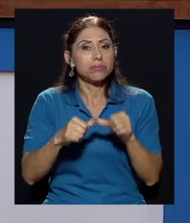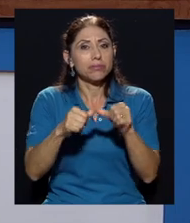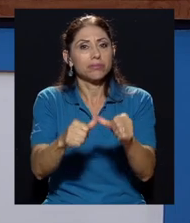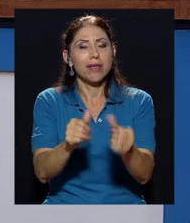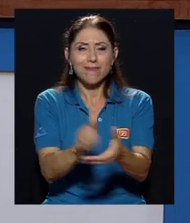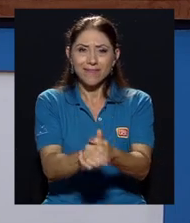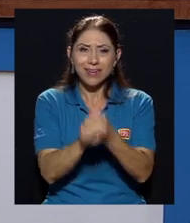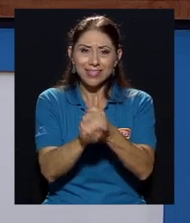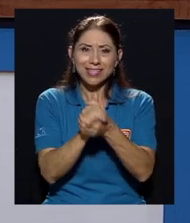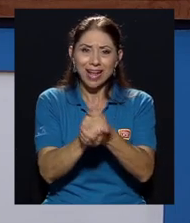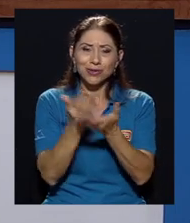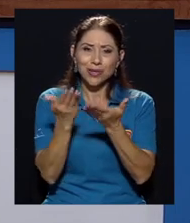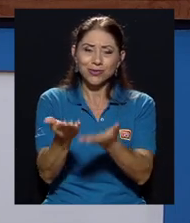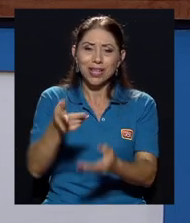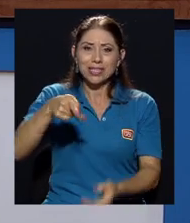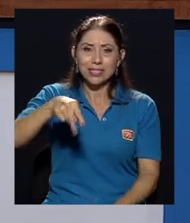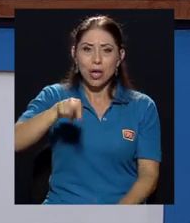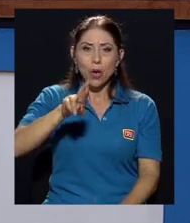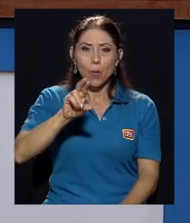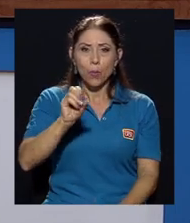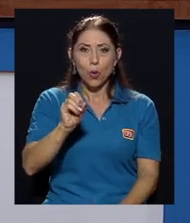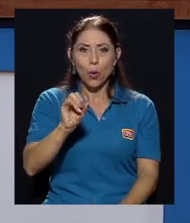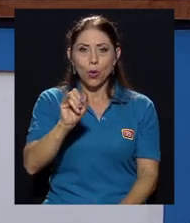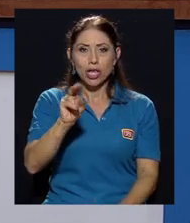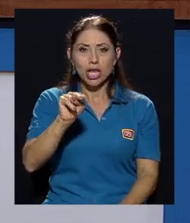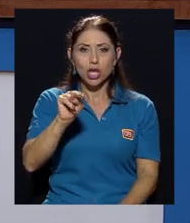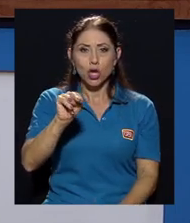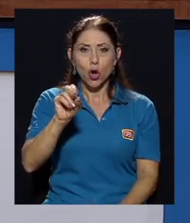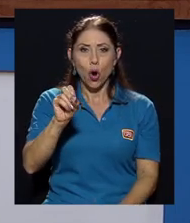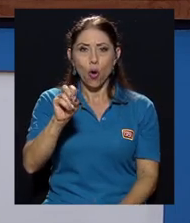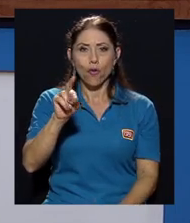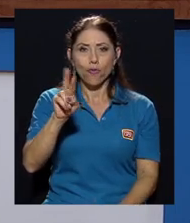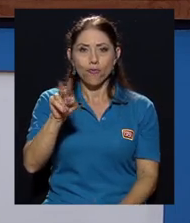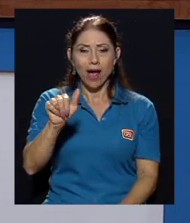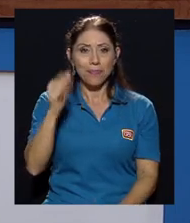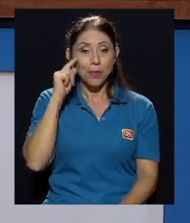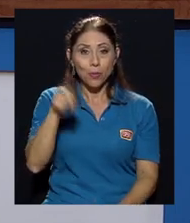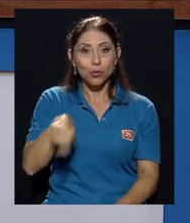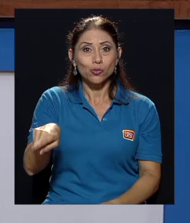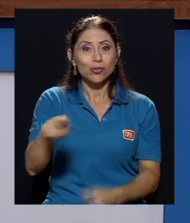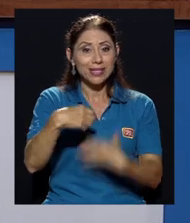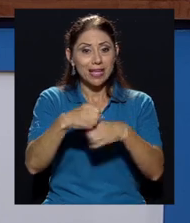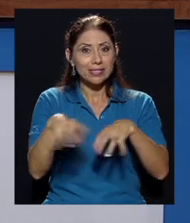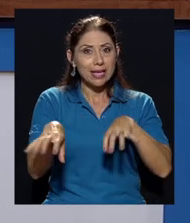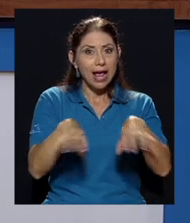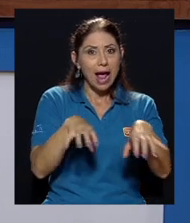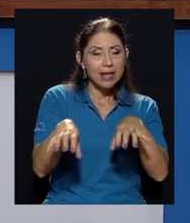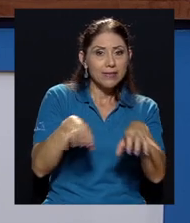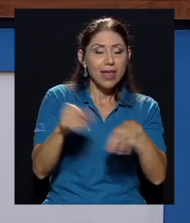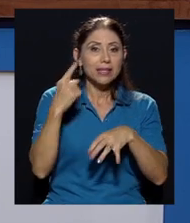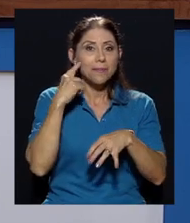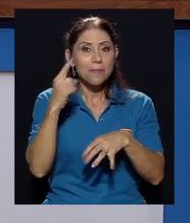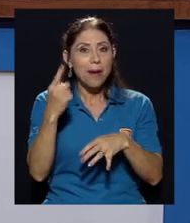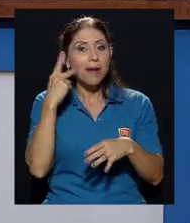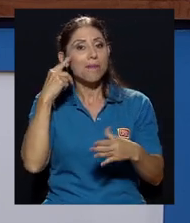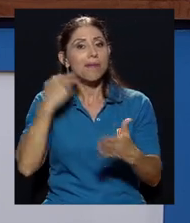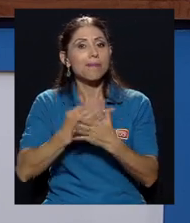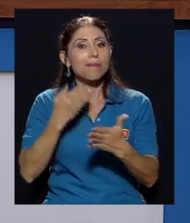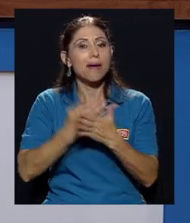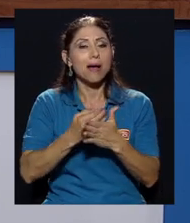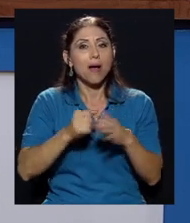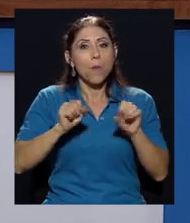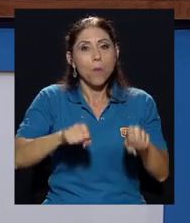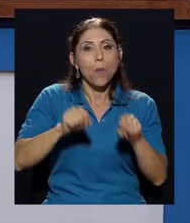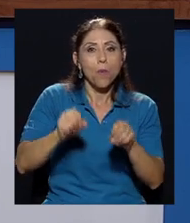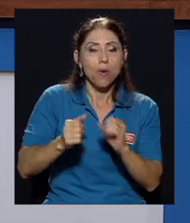felicitarlos a ustedes siempre no por generar estos espacios para mostrar las capacidades las habilidades las propuestas de nuestros estudiantes